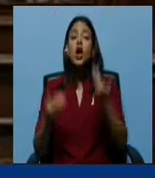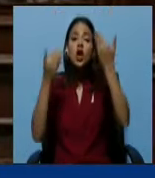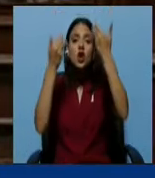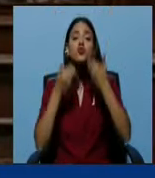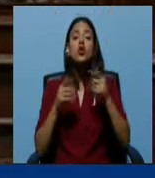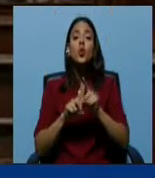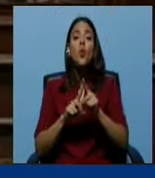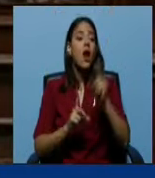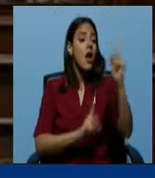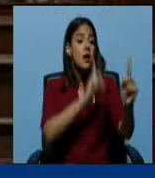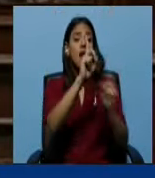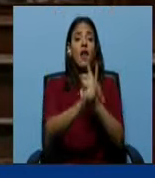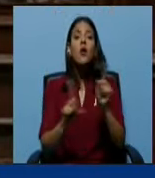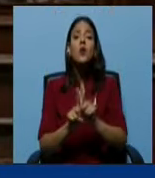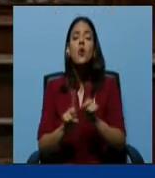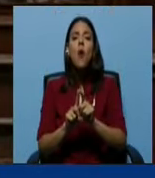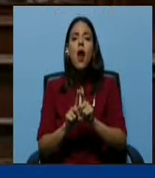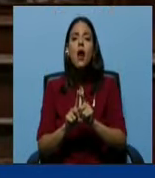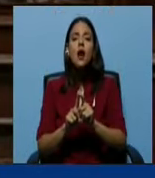complejos.